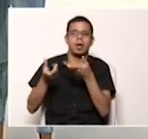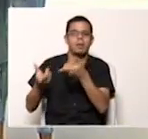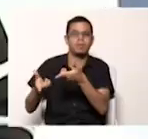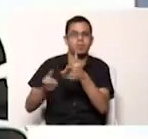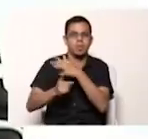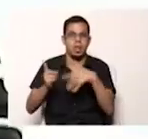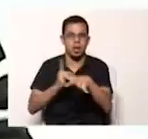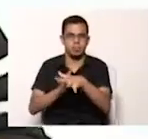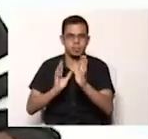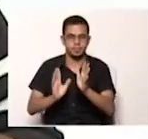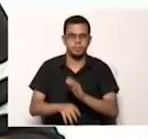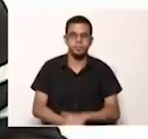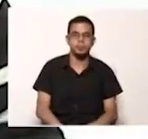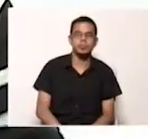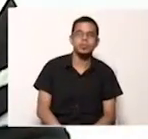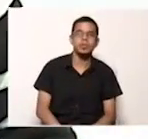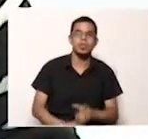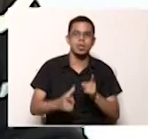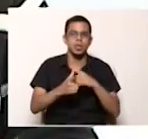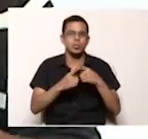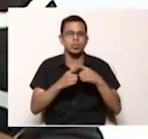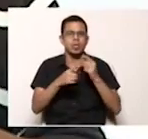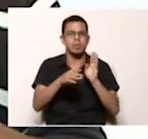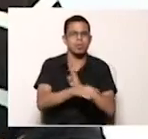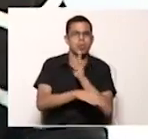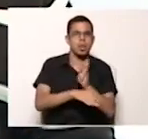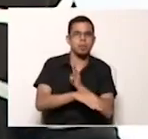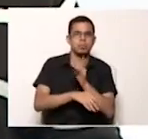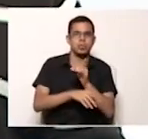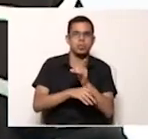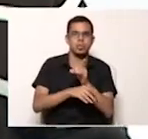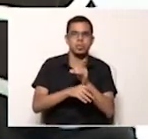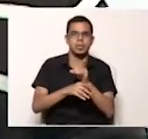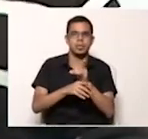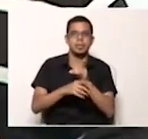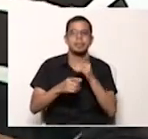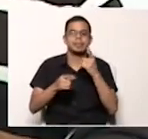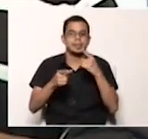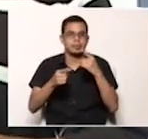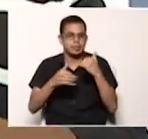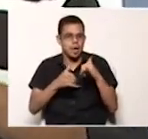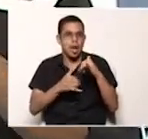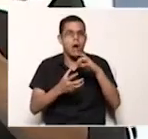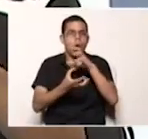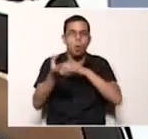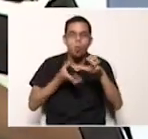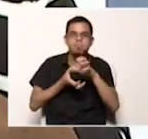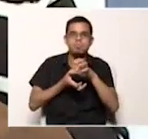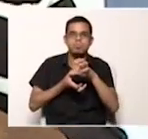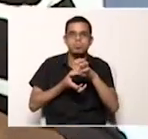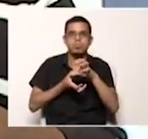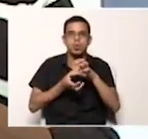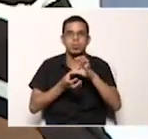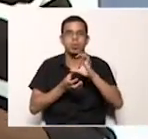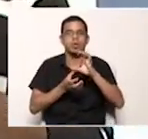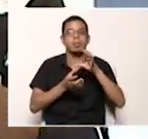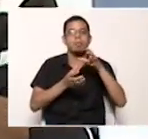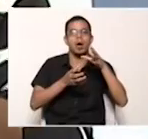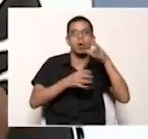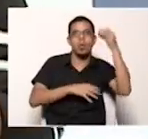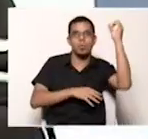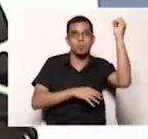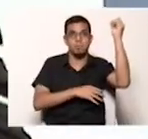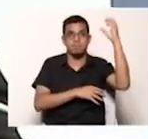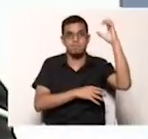biología estudia el calentamiento global desde la atmósfera terrestre, ¿ok?, que es a través de la radiación de los rayos del sol y